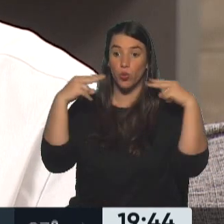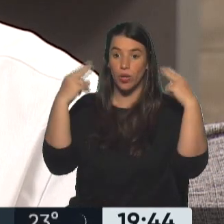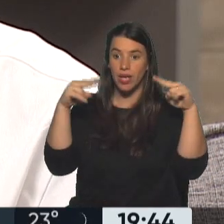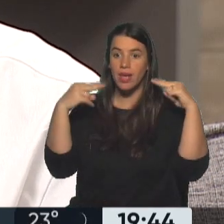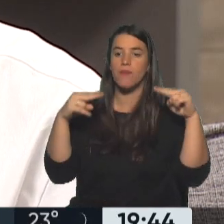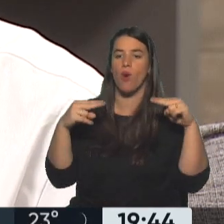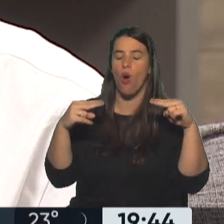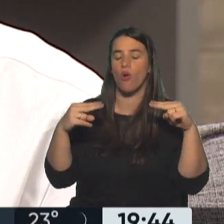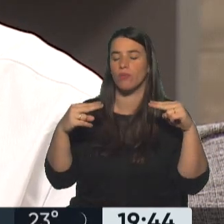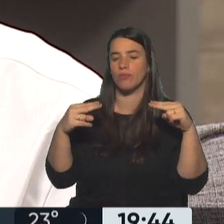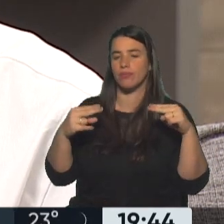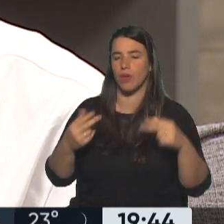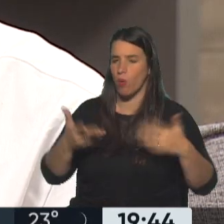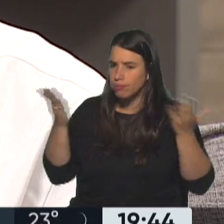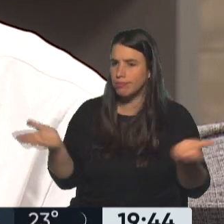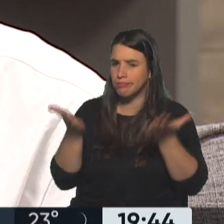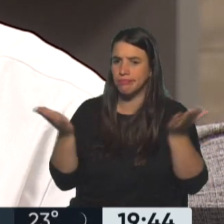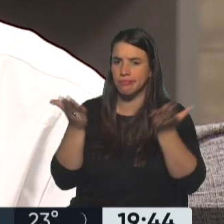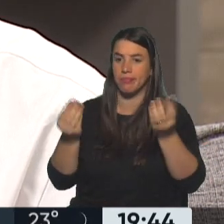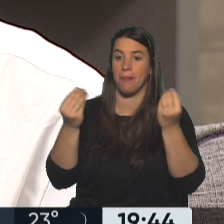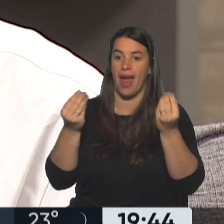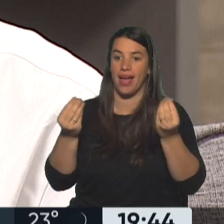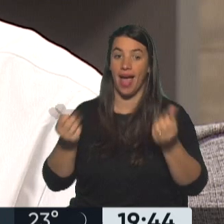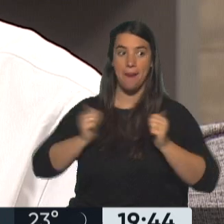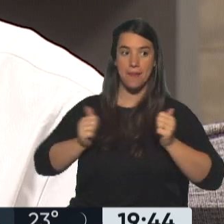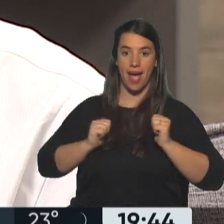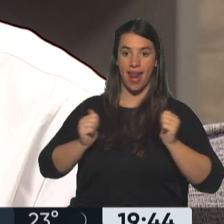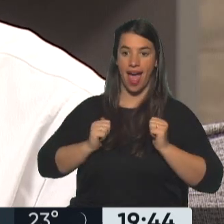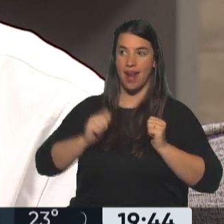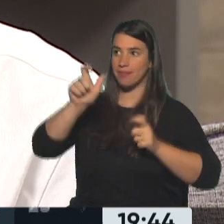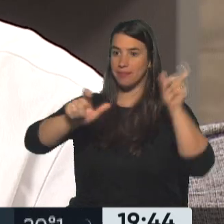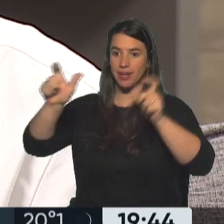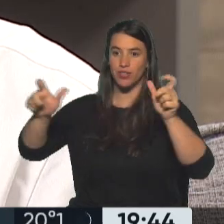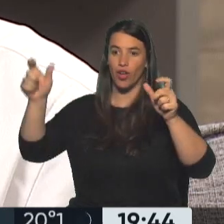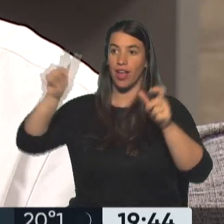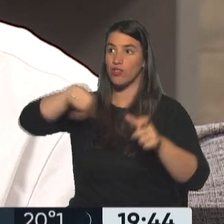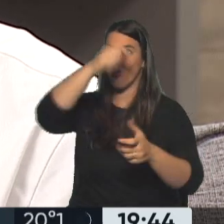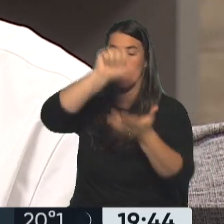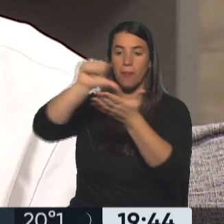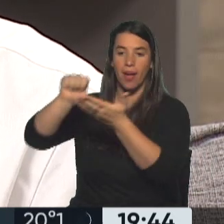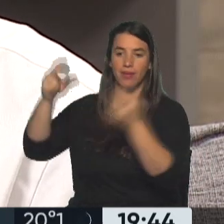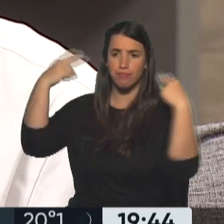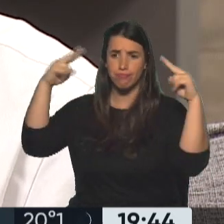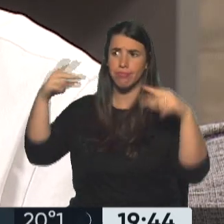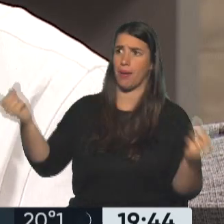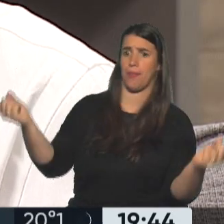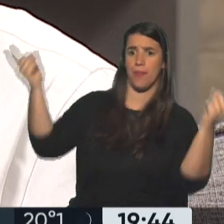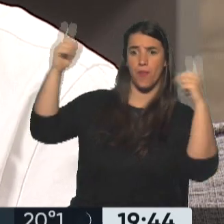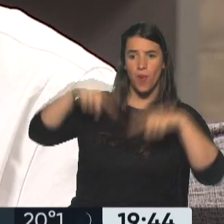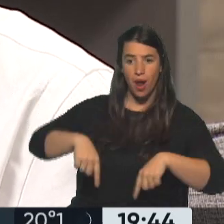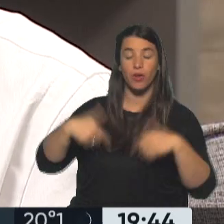que es el turismo receptivo Esta es otra acción de esas Entonces el mercado turístico de agencias de viajes está